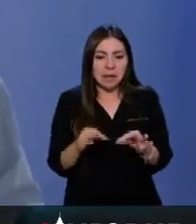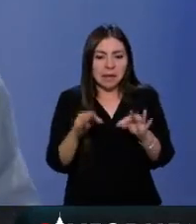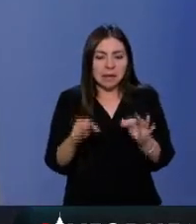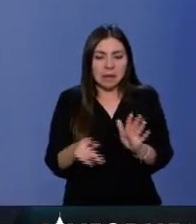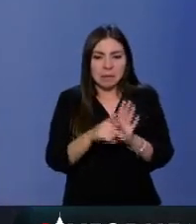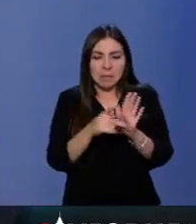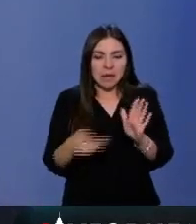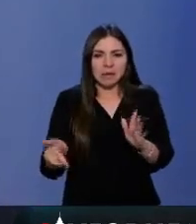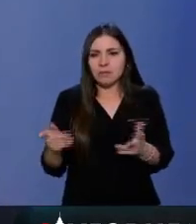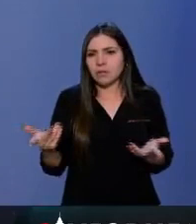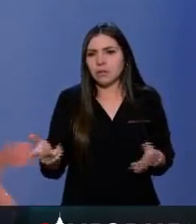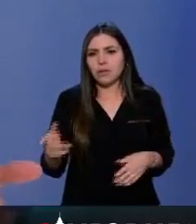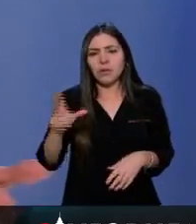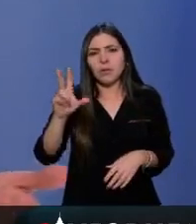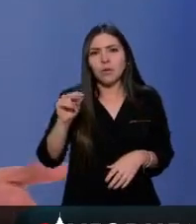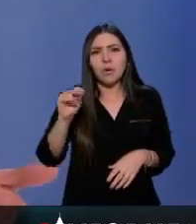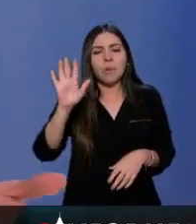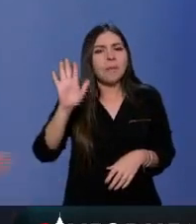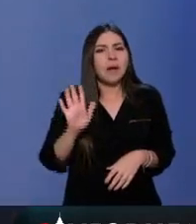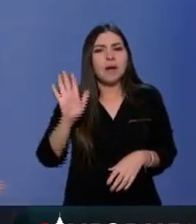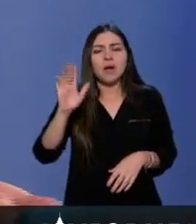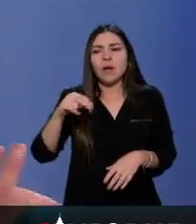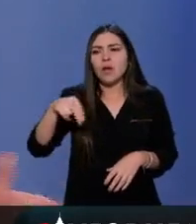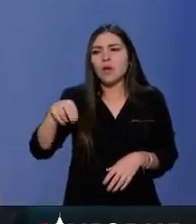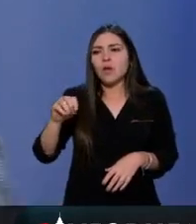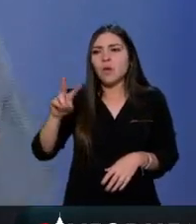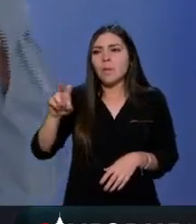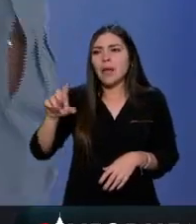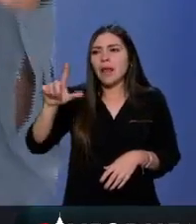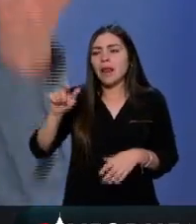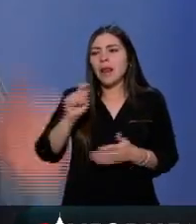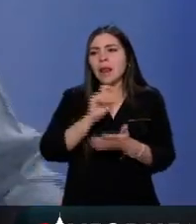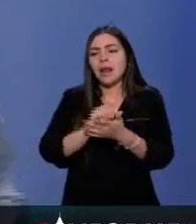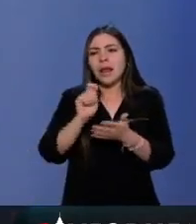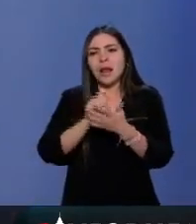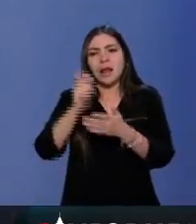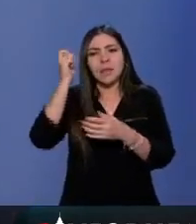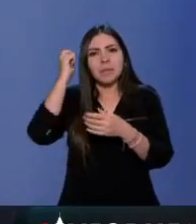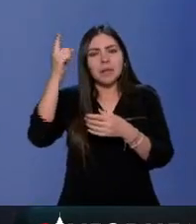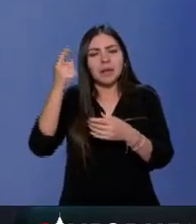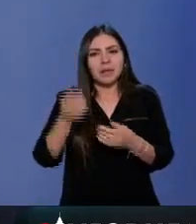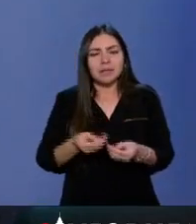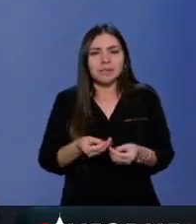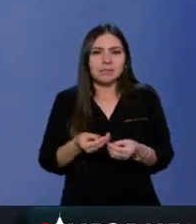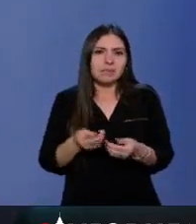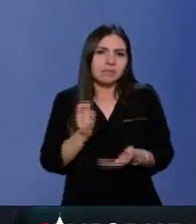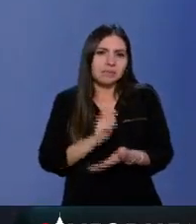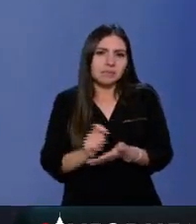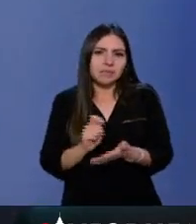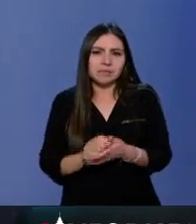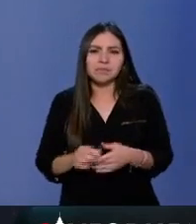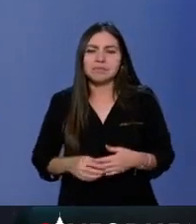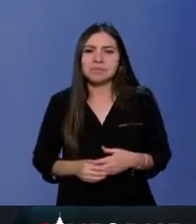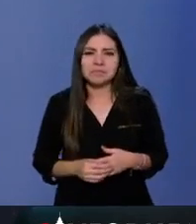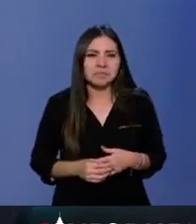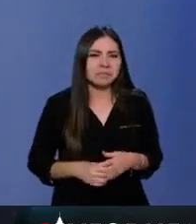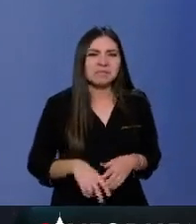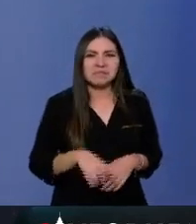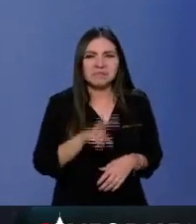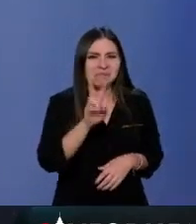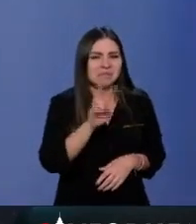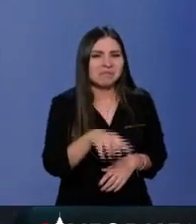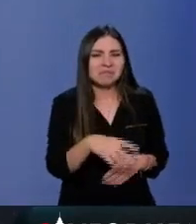periodístico y no como una novela, o pues las ocurrencias de... Muy chapa la